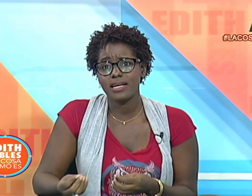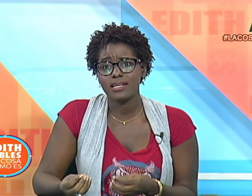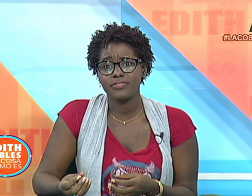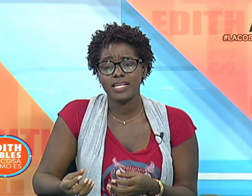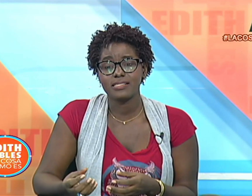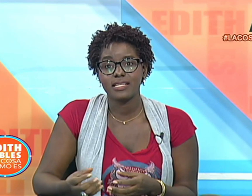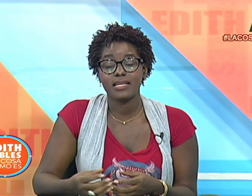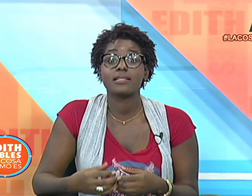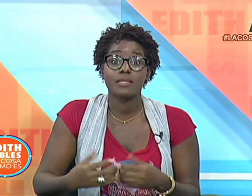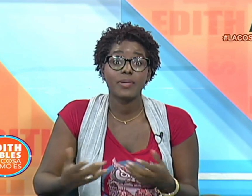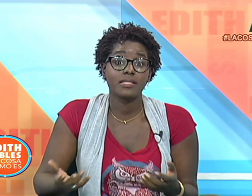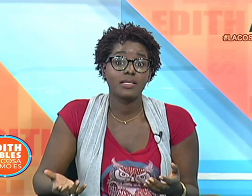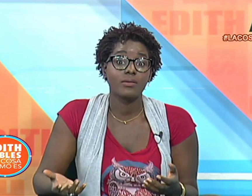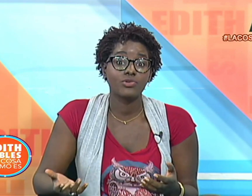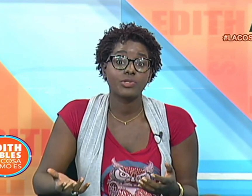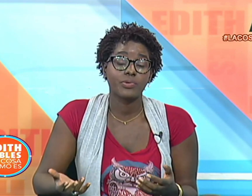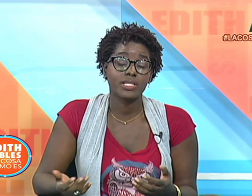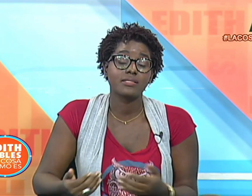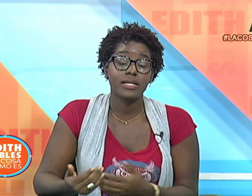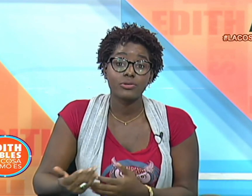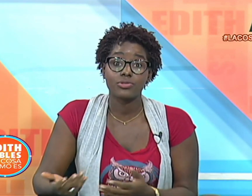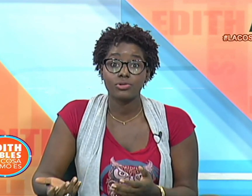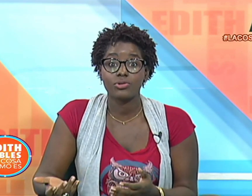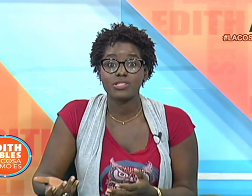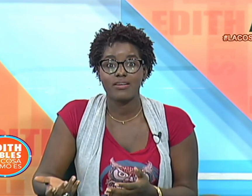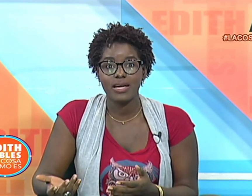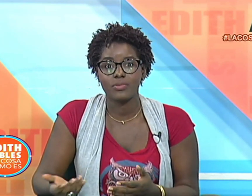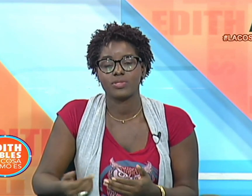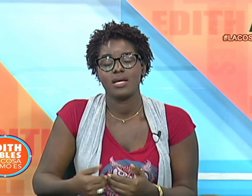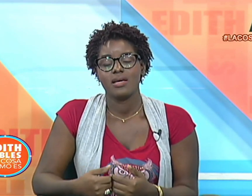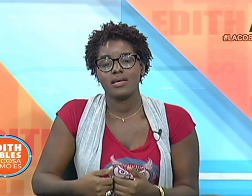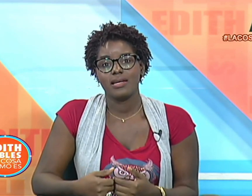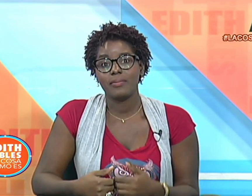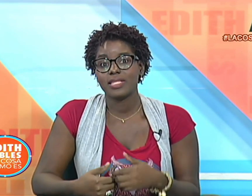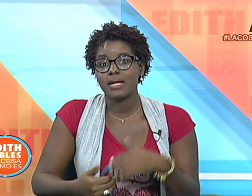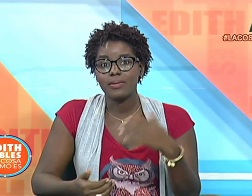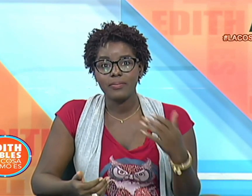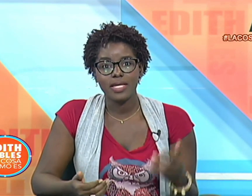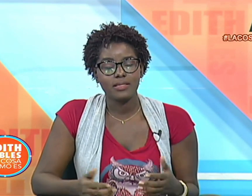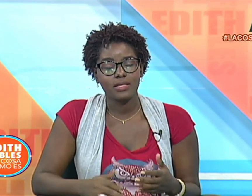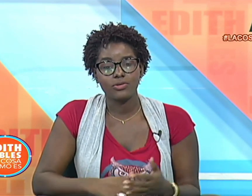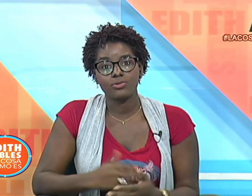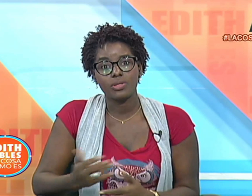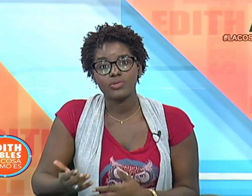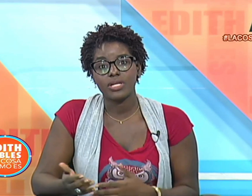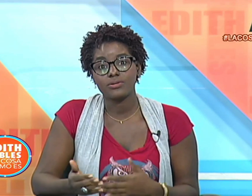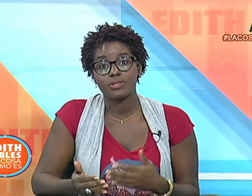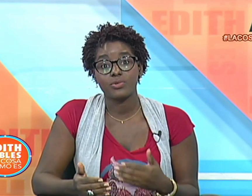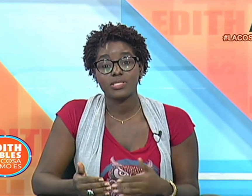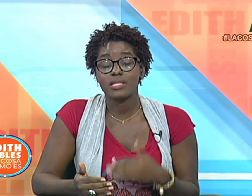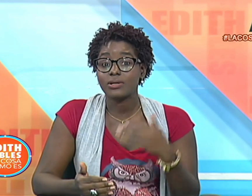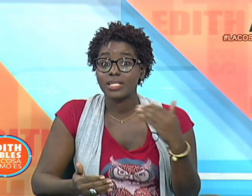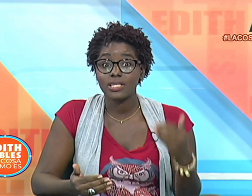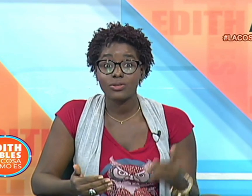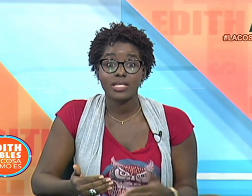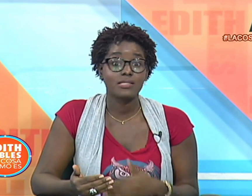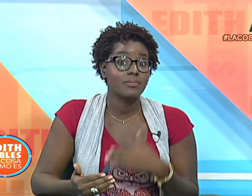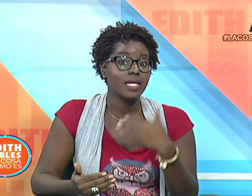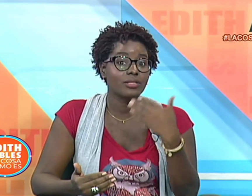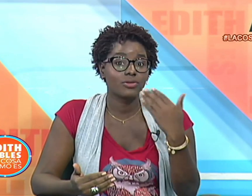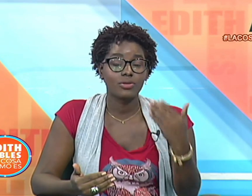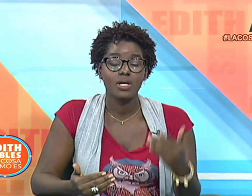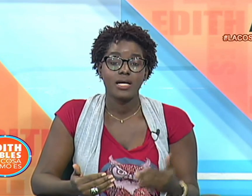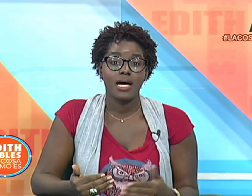y hacía referencia de que este país tiene mucho potencial nosotros lo sabemos lamentablemente en los últimos años hemos estado teniendo